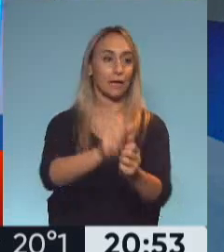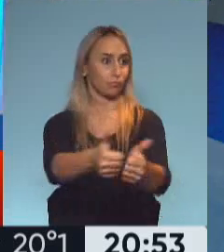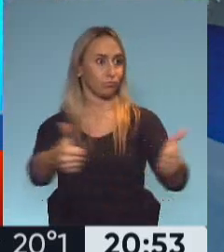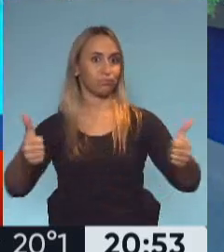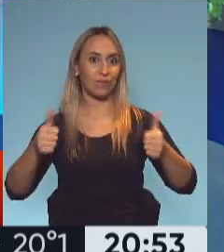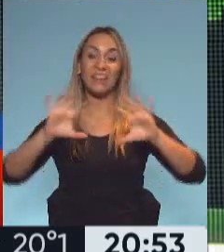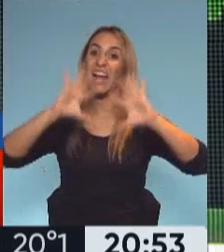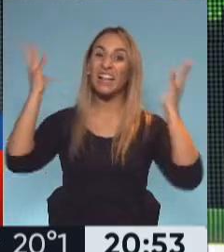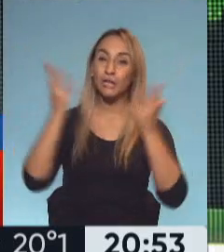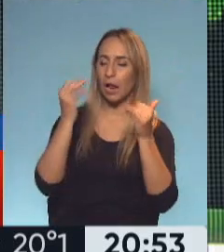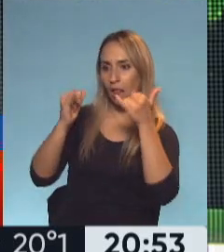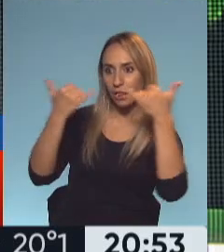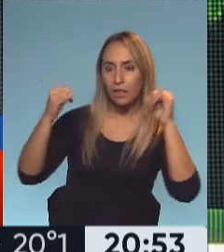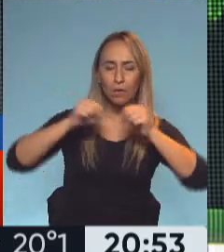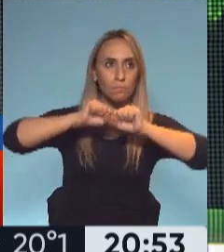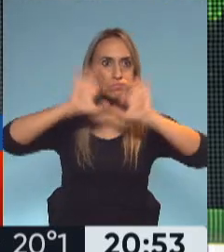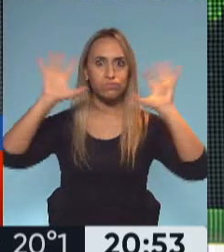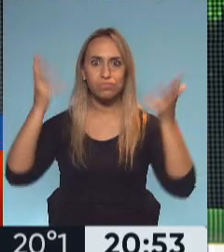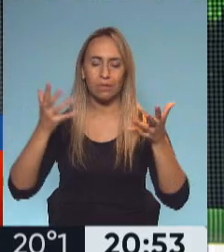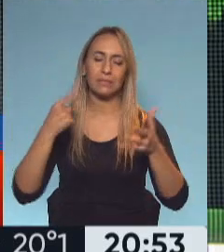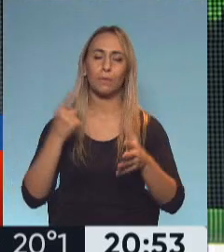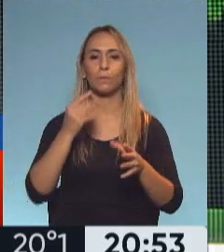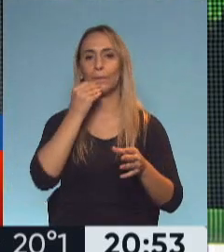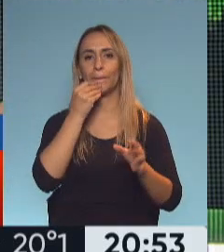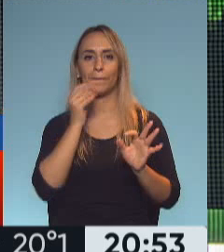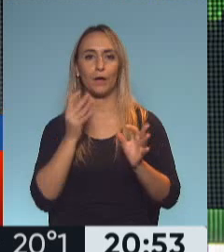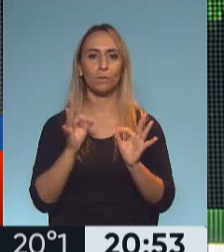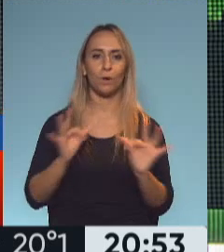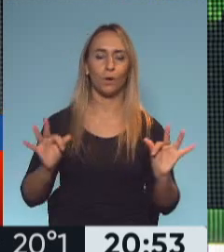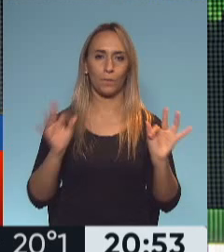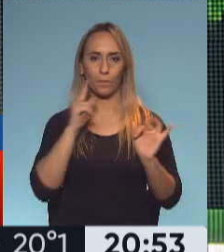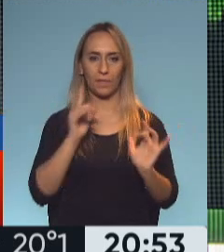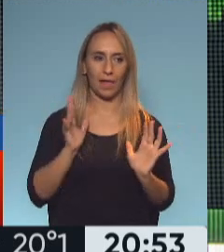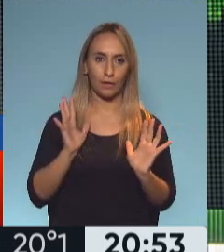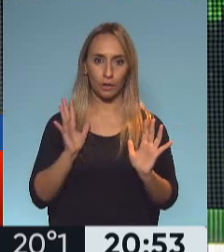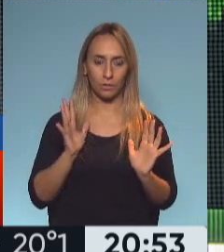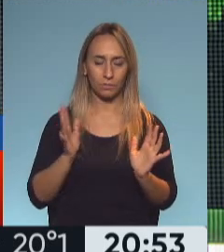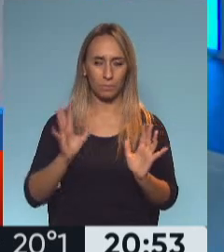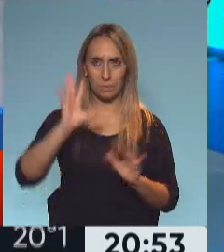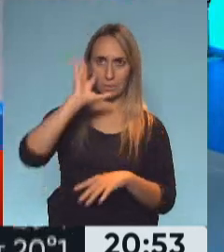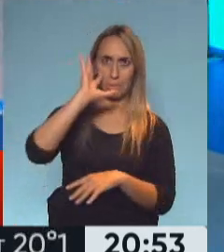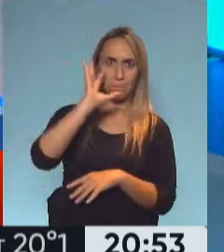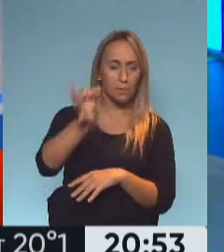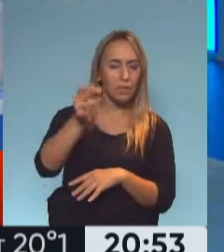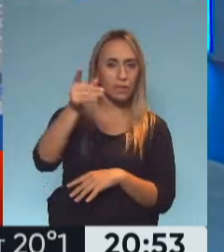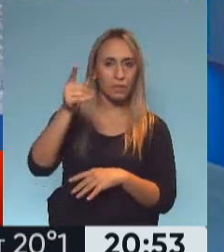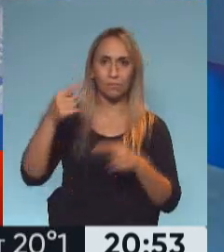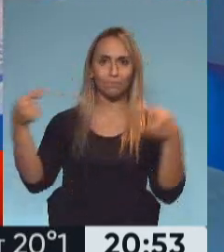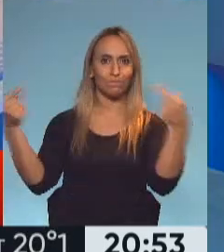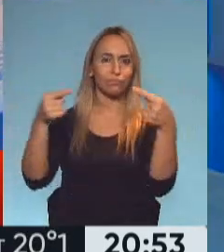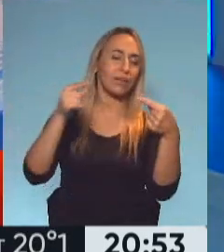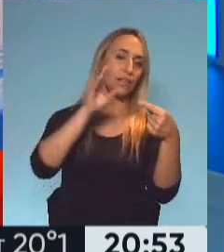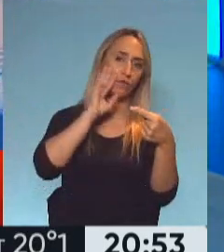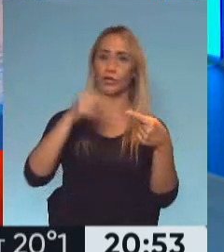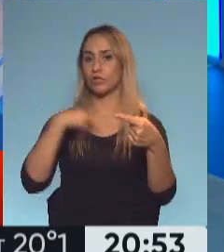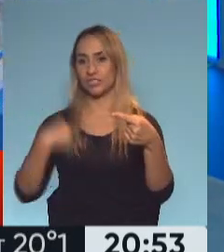Bueno, esto no fue así y esto está dando cuenta de la política que está teniendo Estados Unidos con China. Contanos esto antes del cierre. ¿Qué se supone?